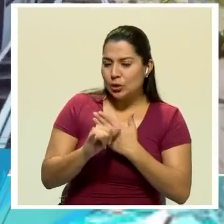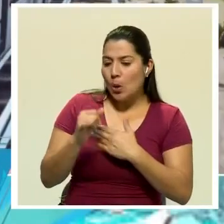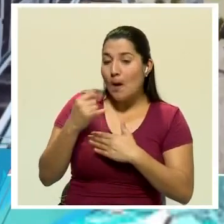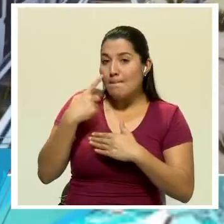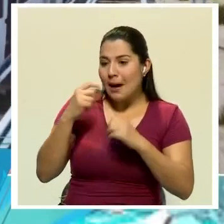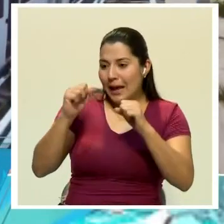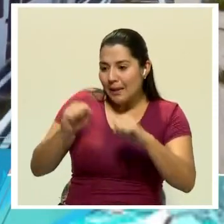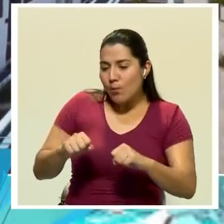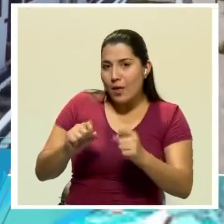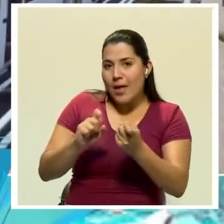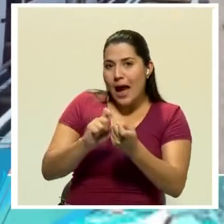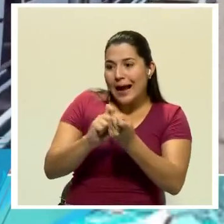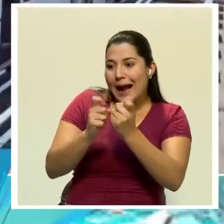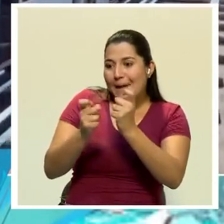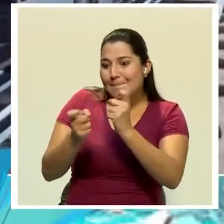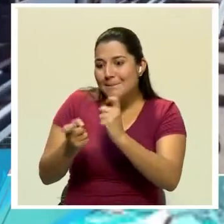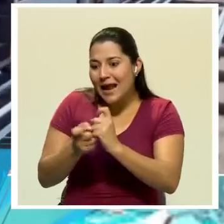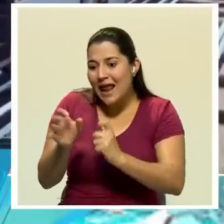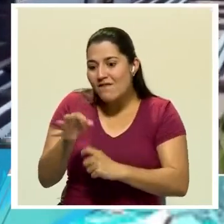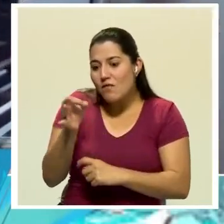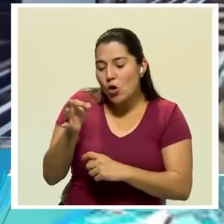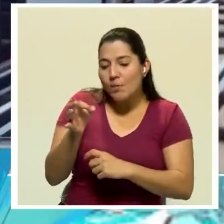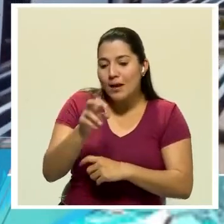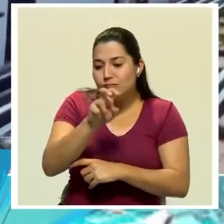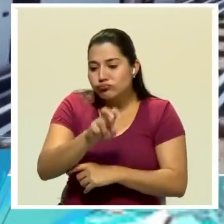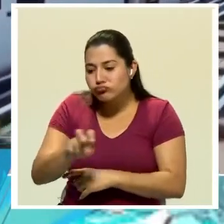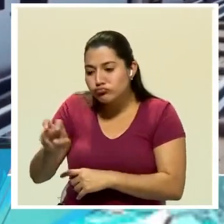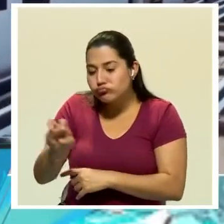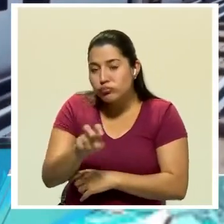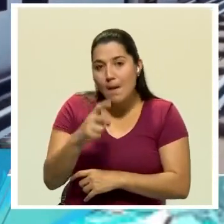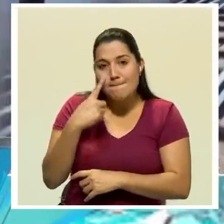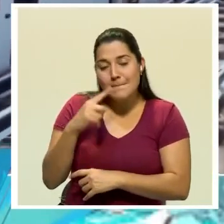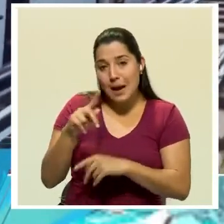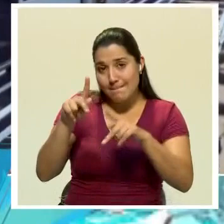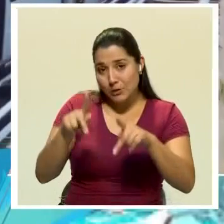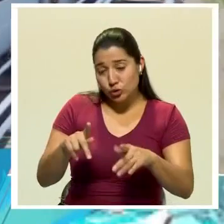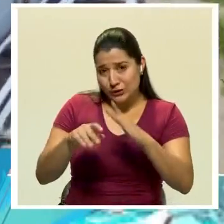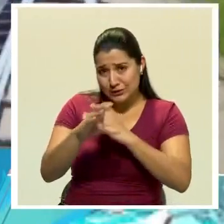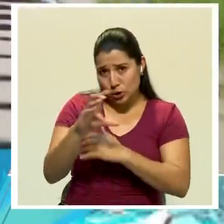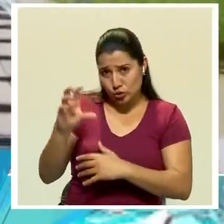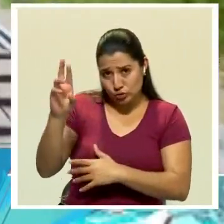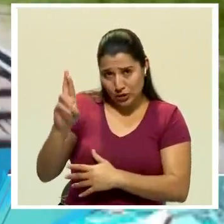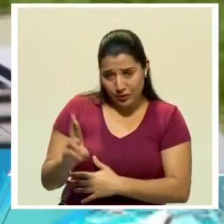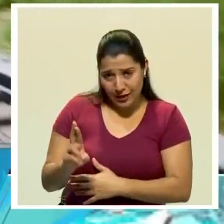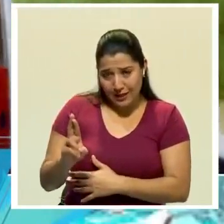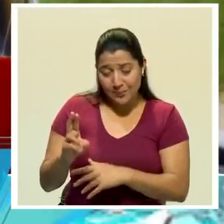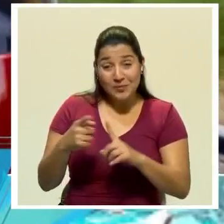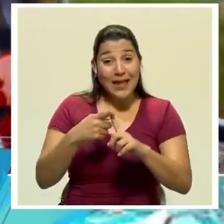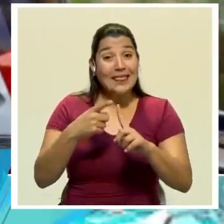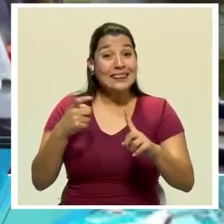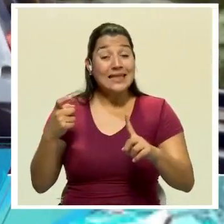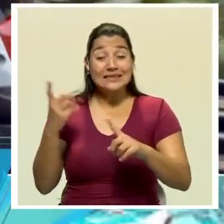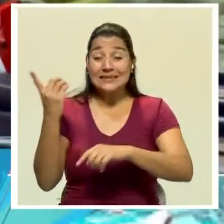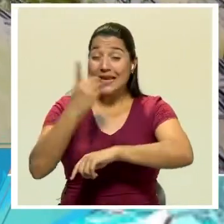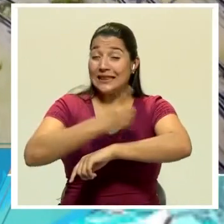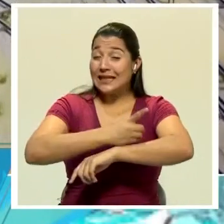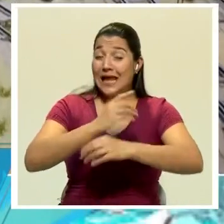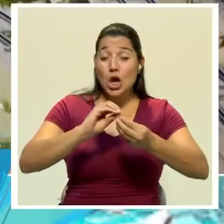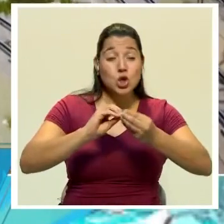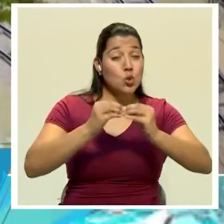cambie la movilidad a Costa Rica. Algo muy importante, mire, desde el día 1 nosotros desde el